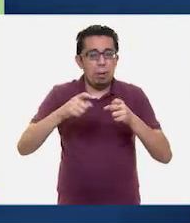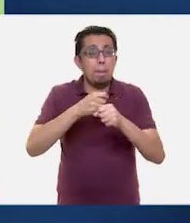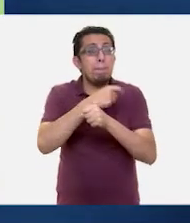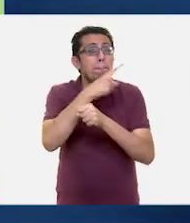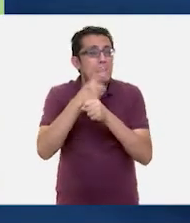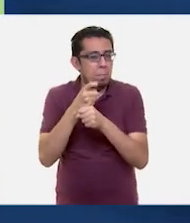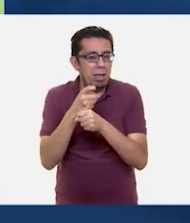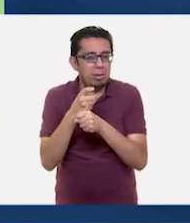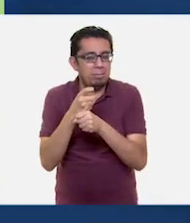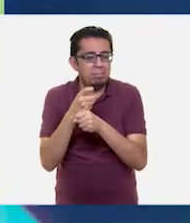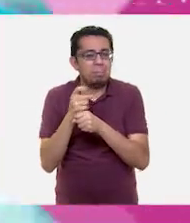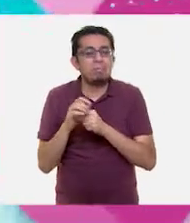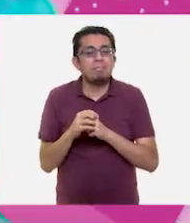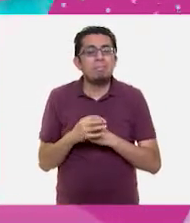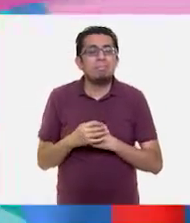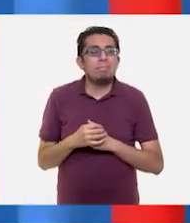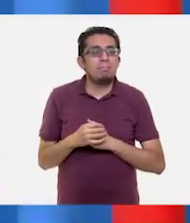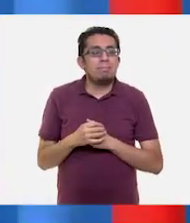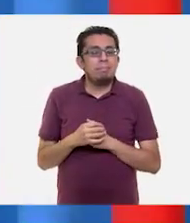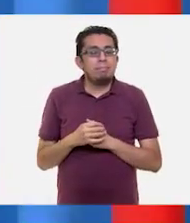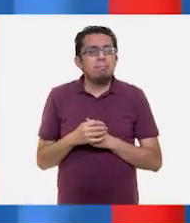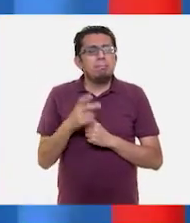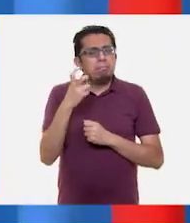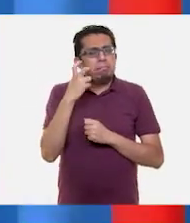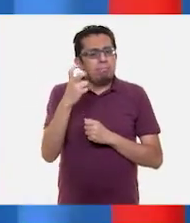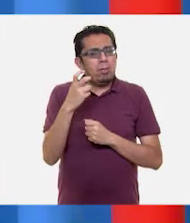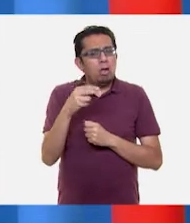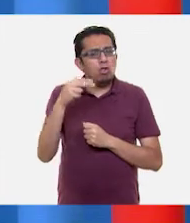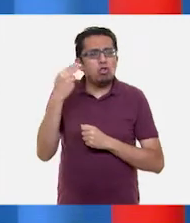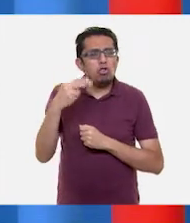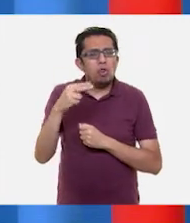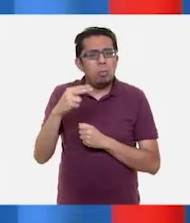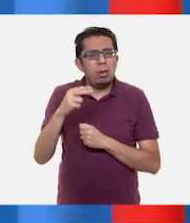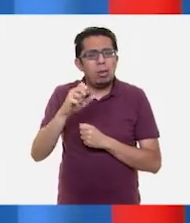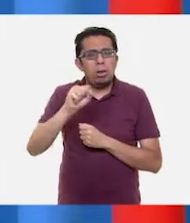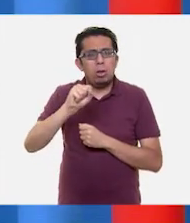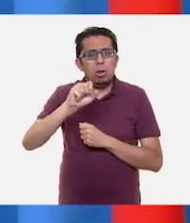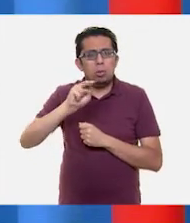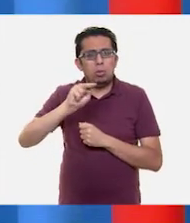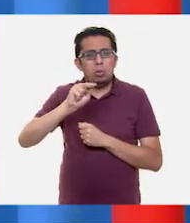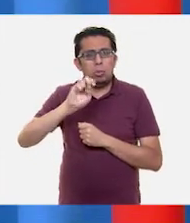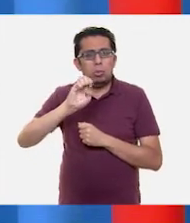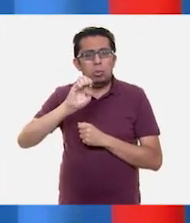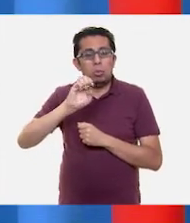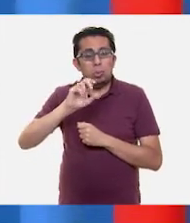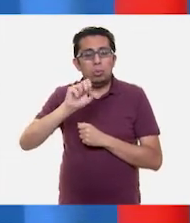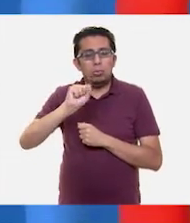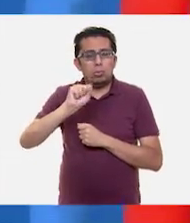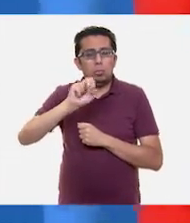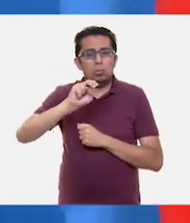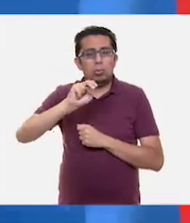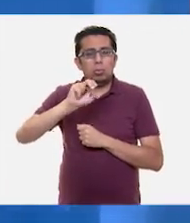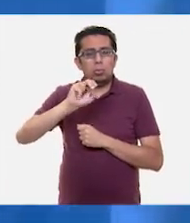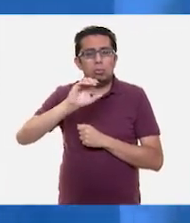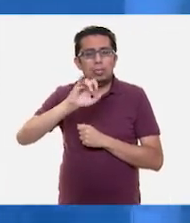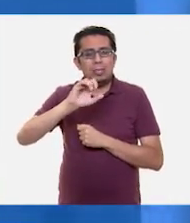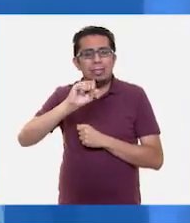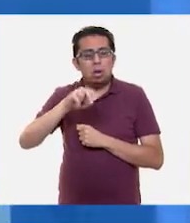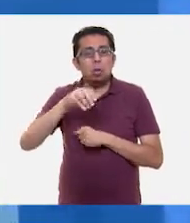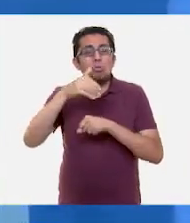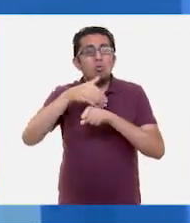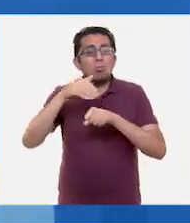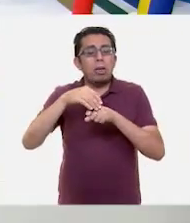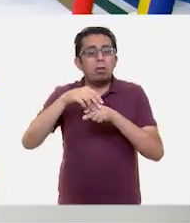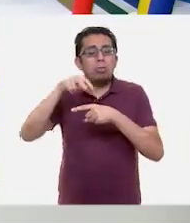primera sucesión. Esta sucesión es conocida como sucesión de números triangulares. Así